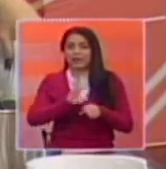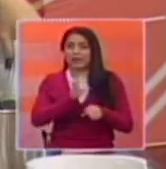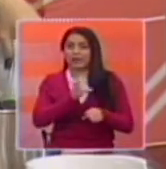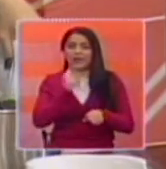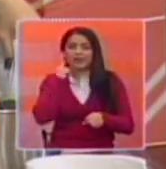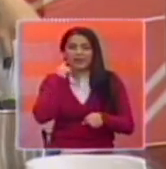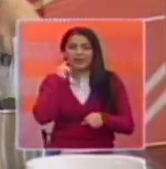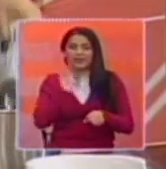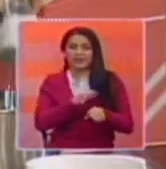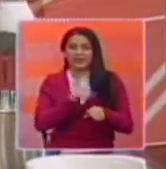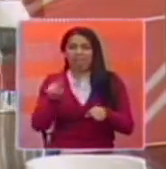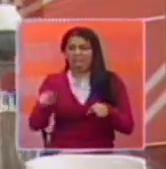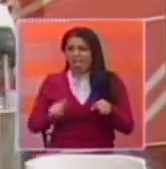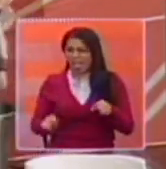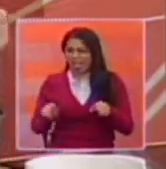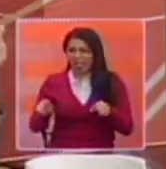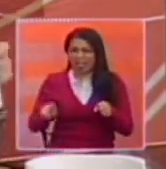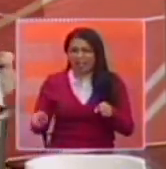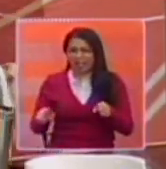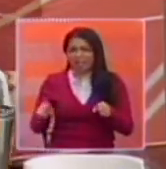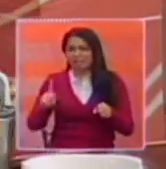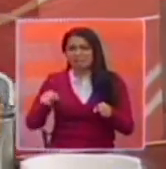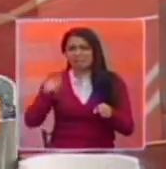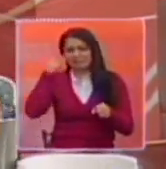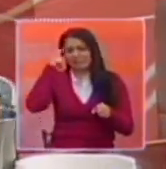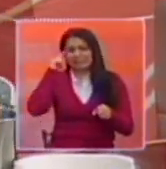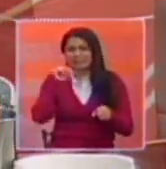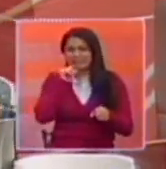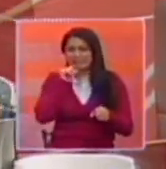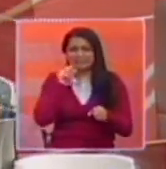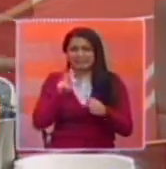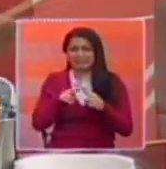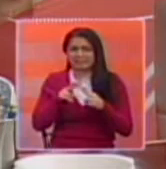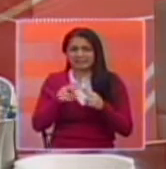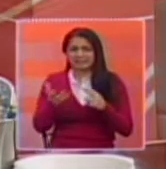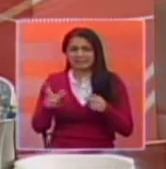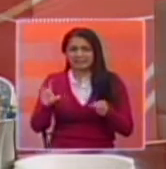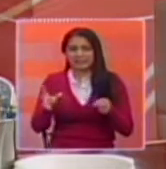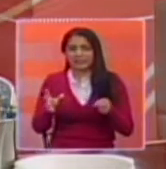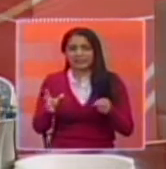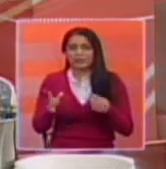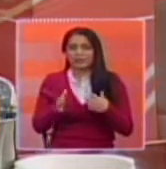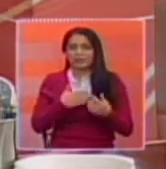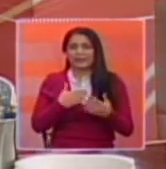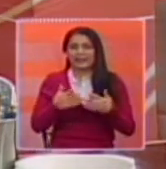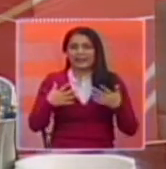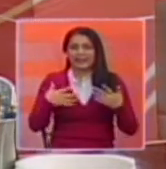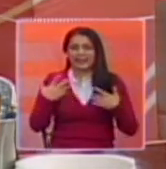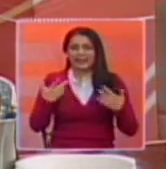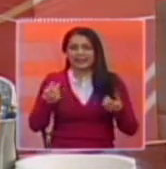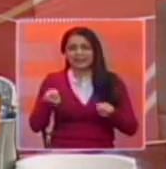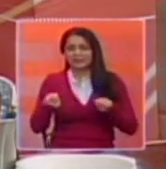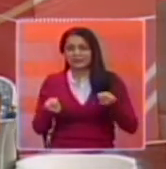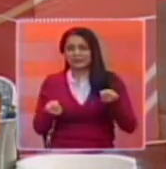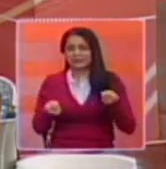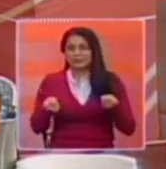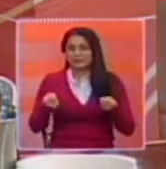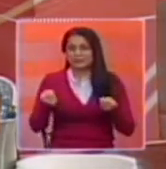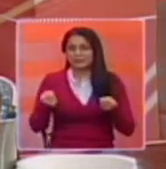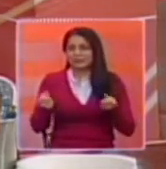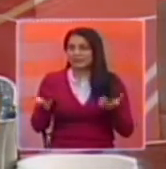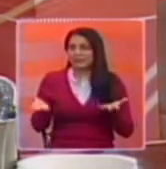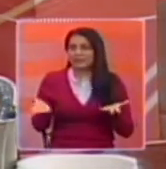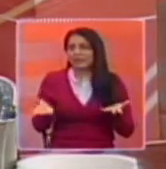cosa y se me descompensa y todo. Entonces venía hasta sin radio, pero venía feliz. Y son esas cosas que yo le dije,